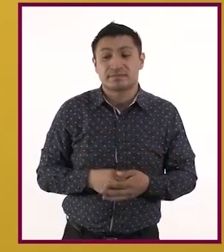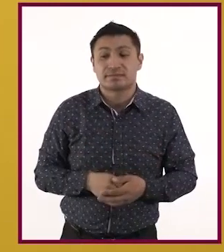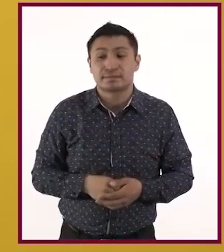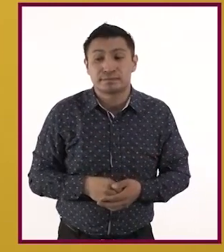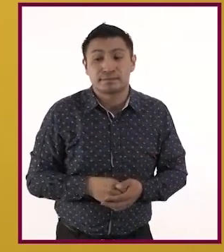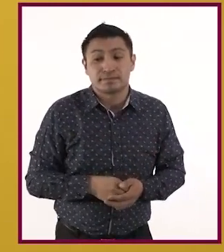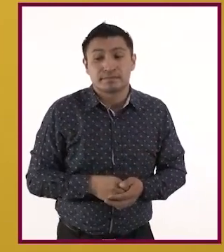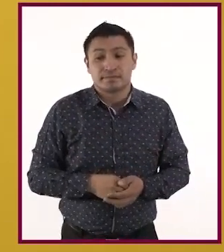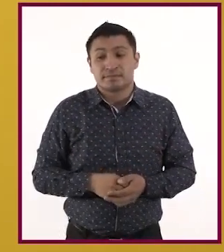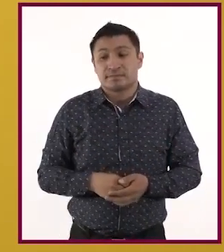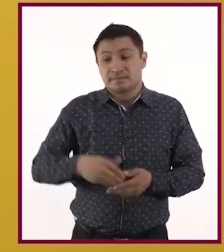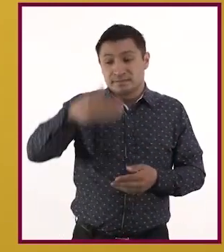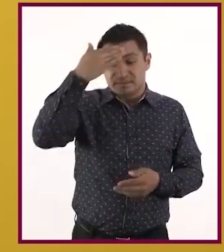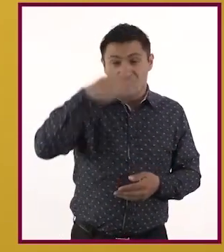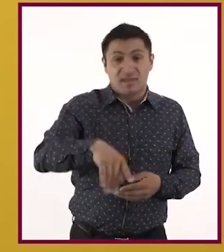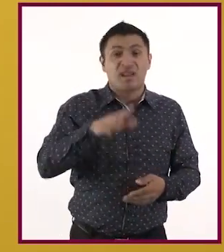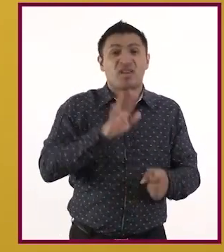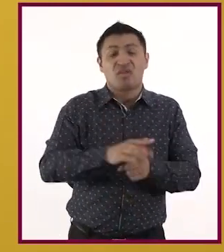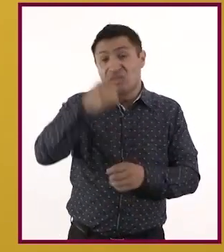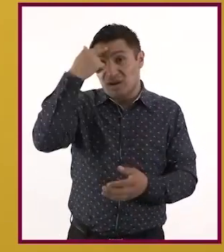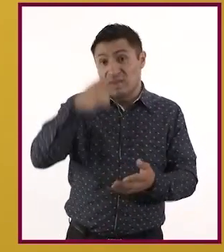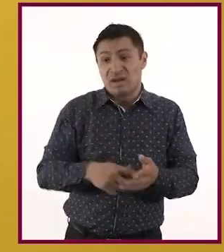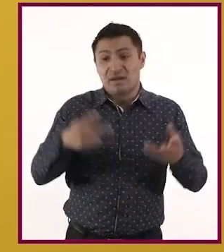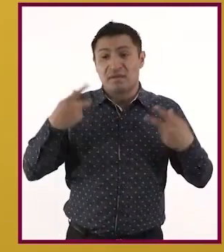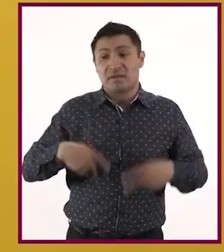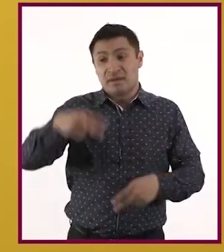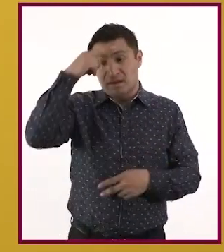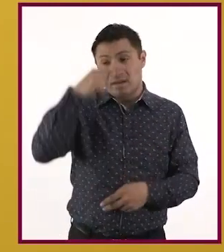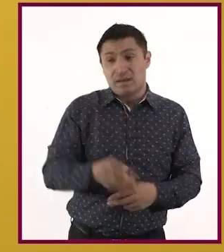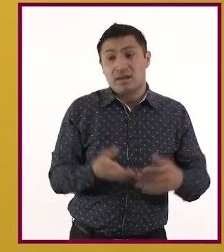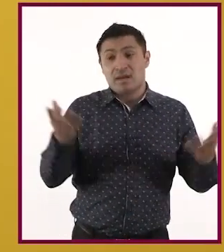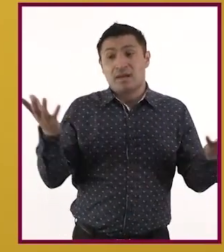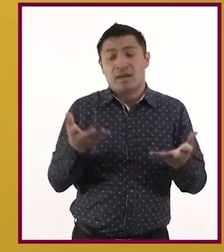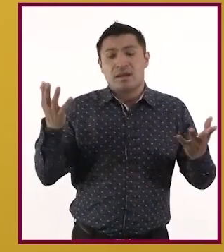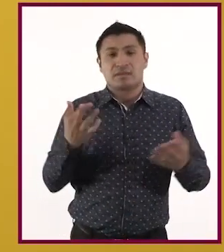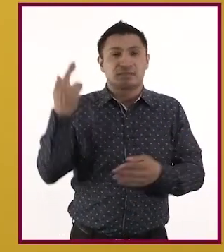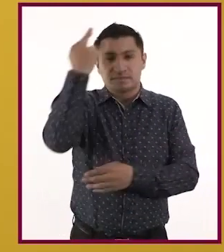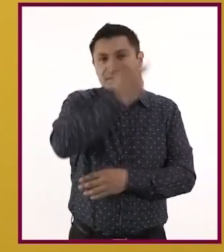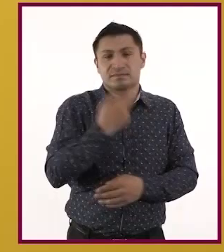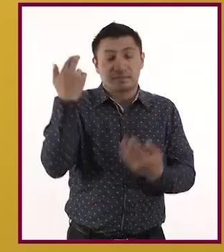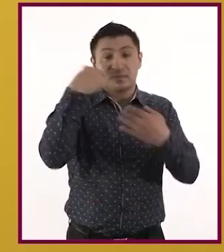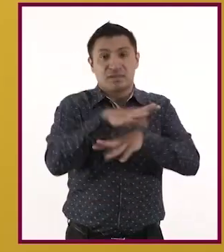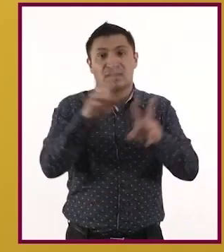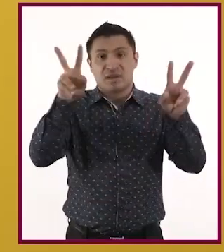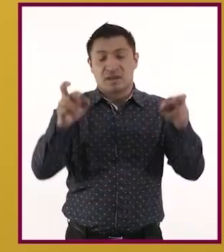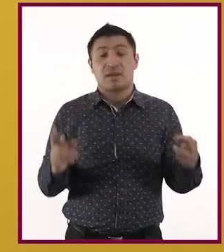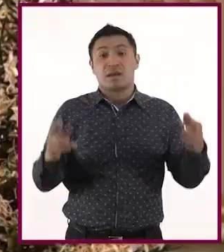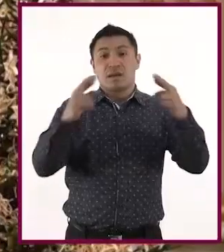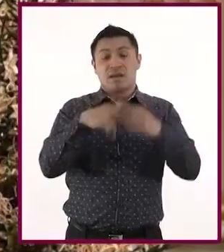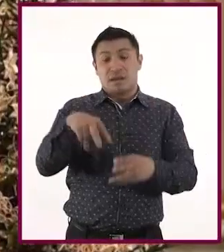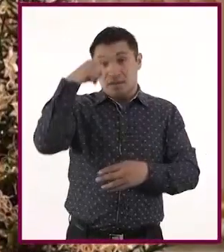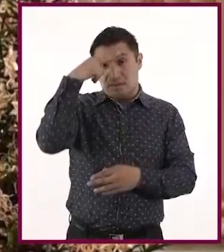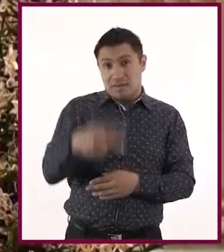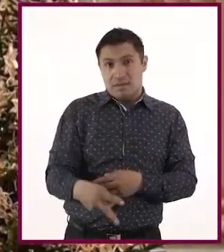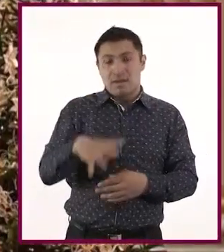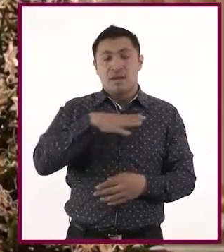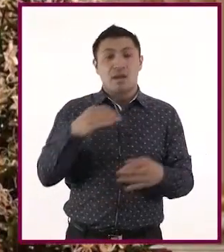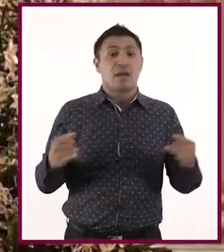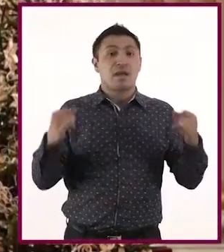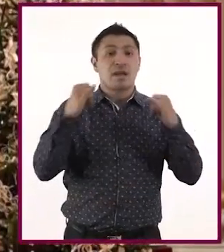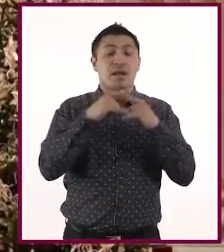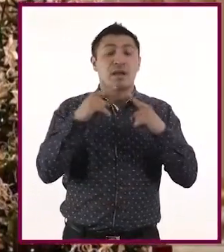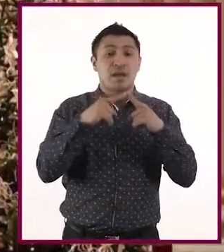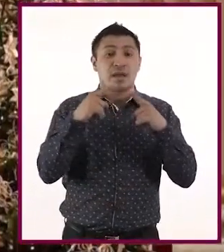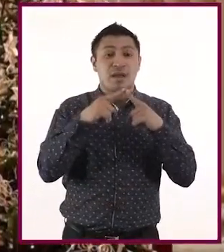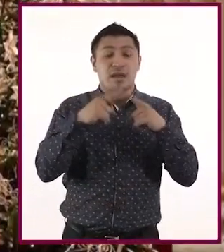nombrar? ¿Sabemos en qué creen los mexicanos? Vamos a hacer un breve repaso sobre las religiones de los mexicanos. La Iglesia